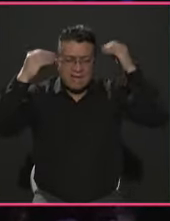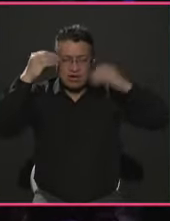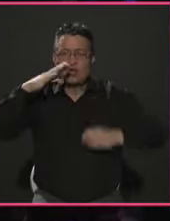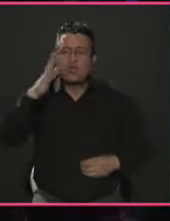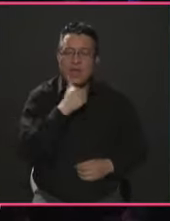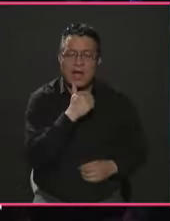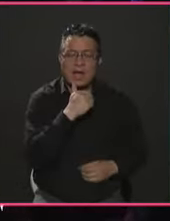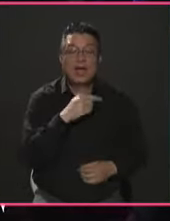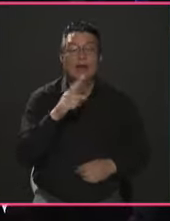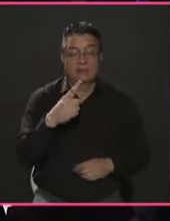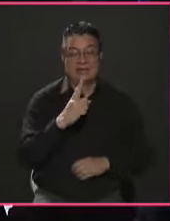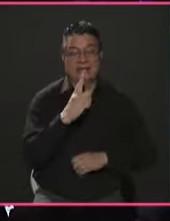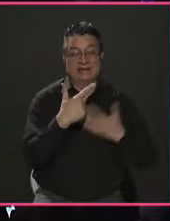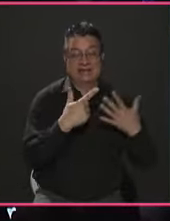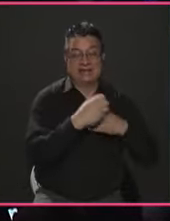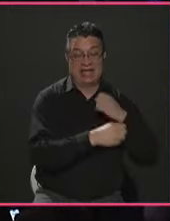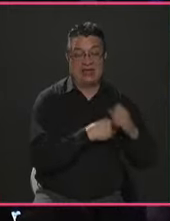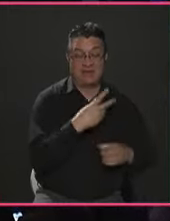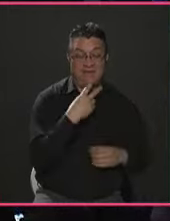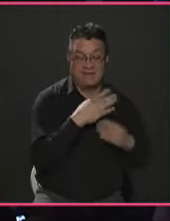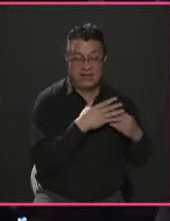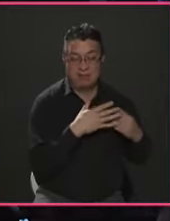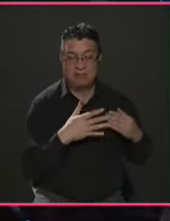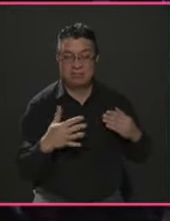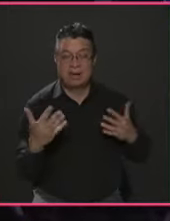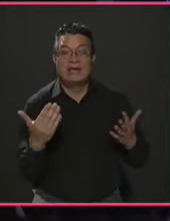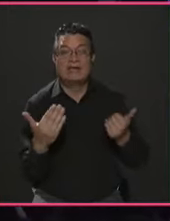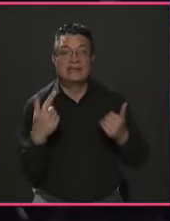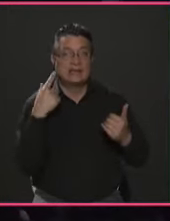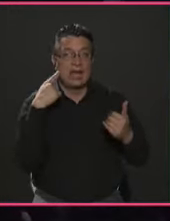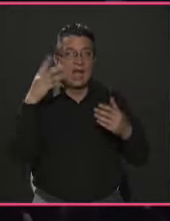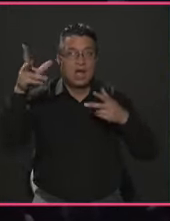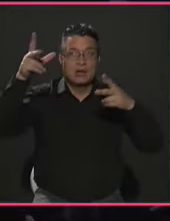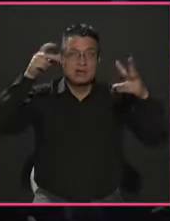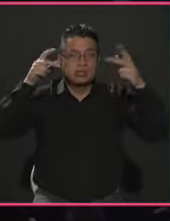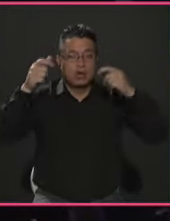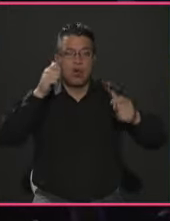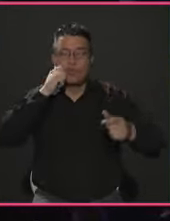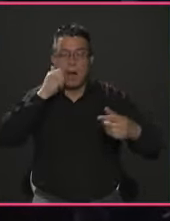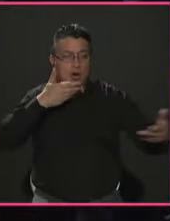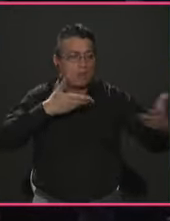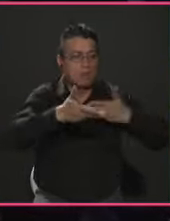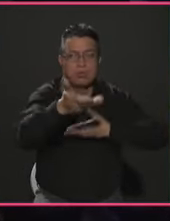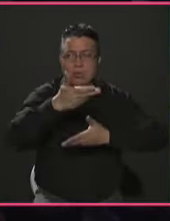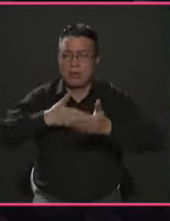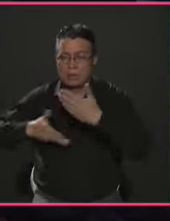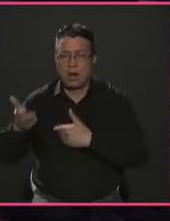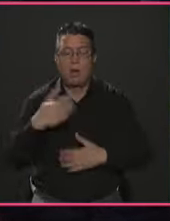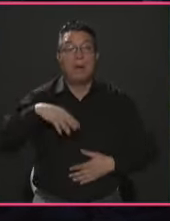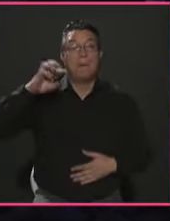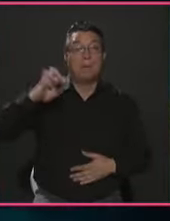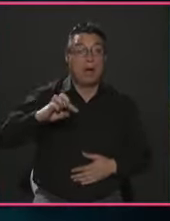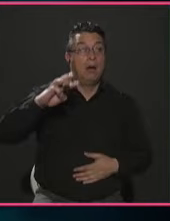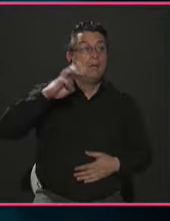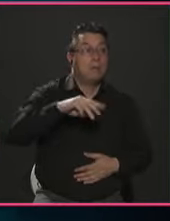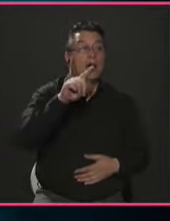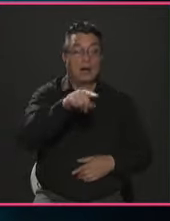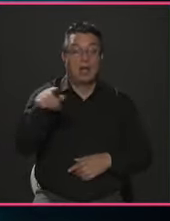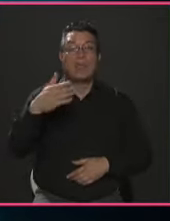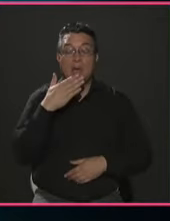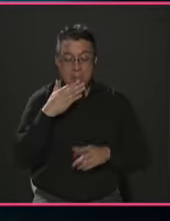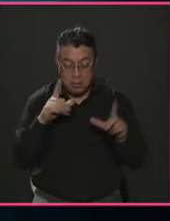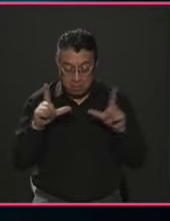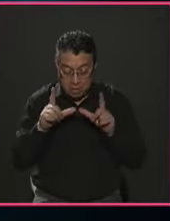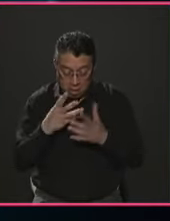niños sus primeros 7 años de vida necesitan Escuchar voces interacciones humanas no las están escuchando padres y ellos mismos están en las